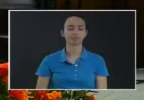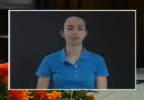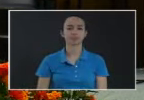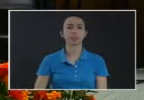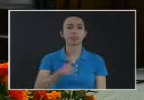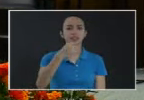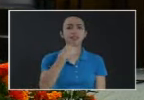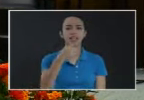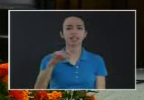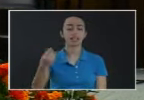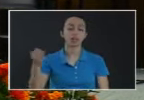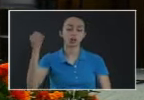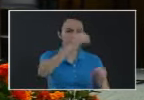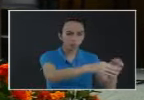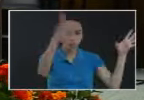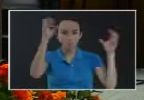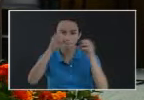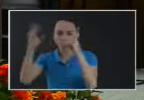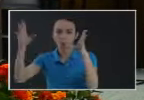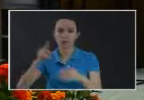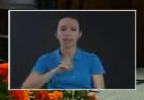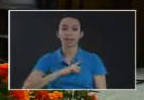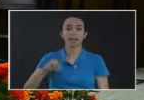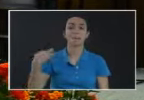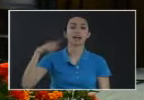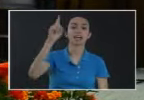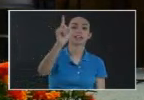Te dije que los bombazos iban a ser para ti hoy.